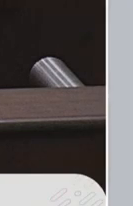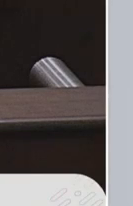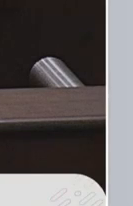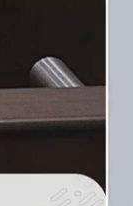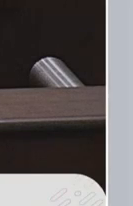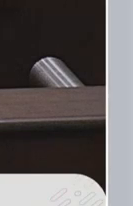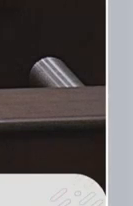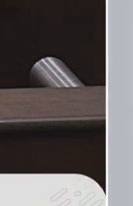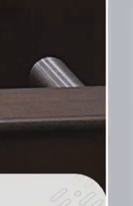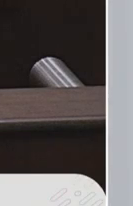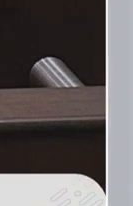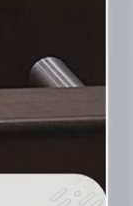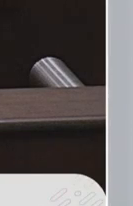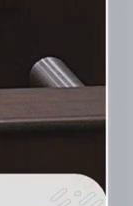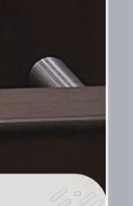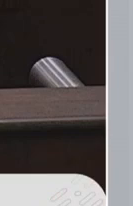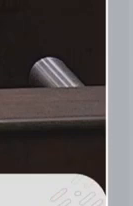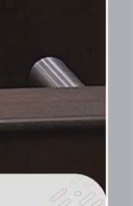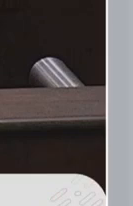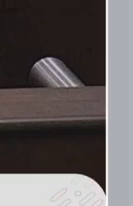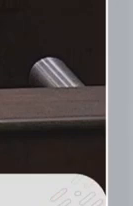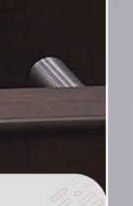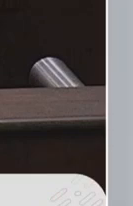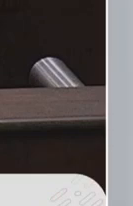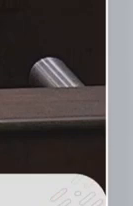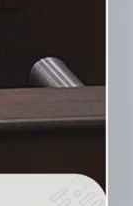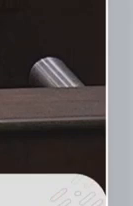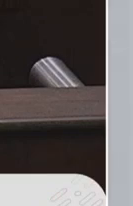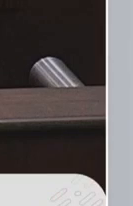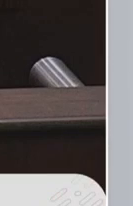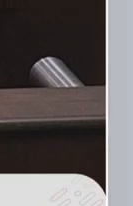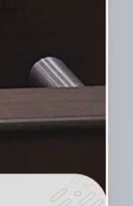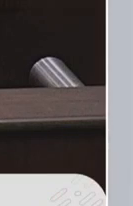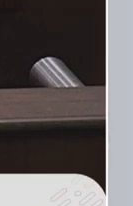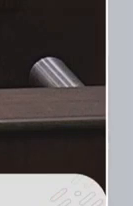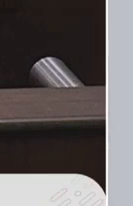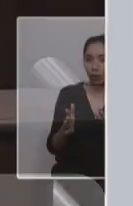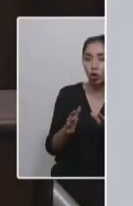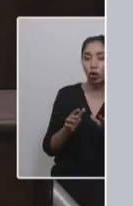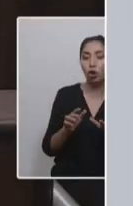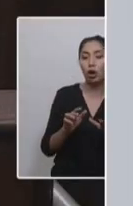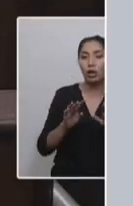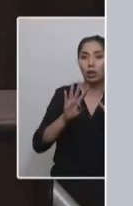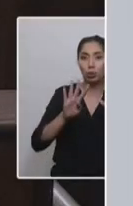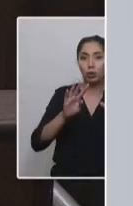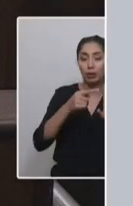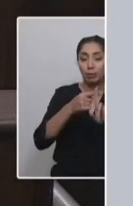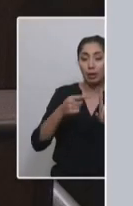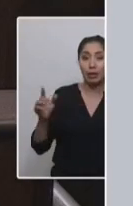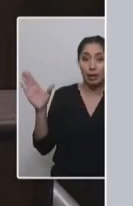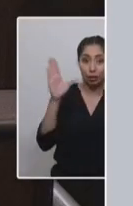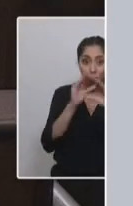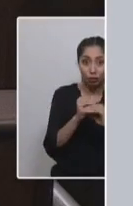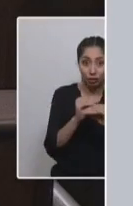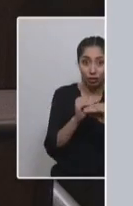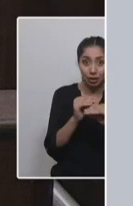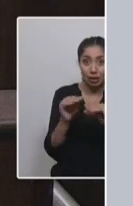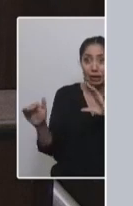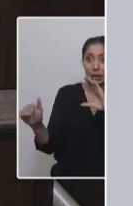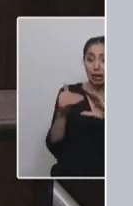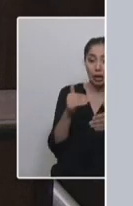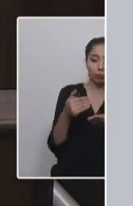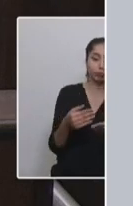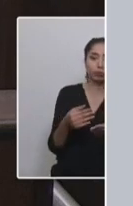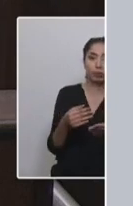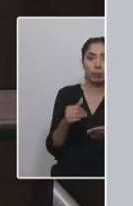Sí, hay algo que hay que tener muy claro y que es que las constituciones por definición son acuerdos. O es la definición de una constitución, es una norma